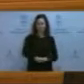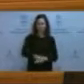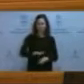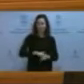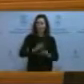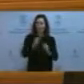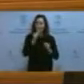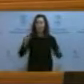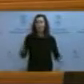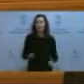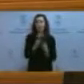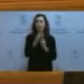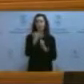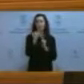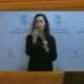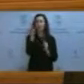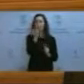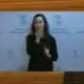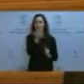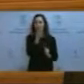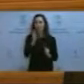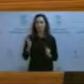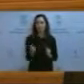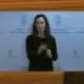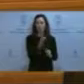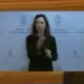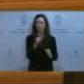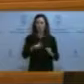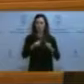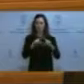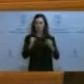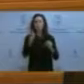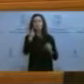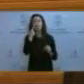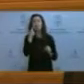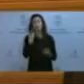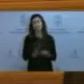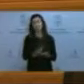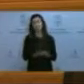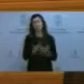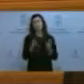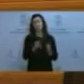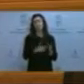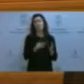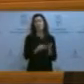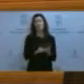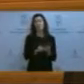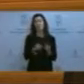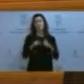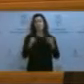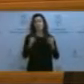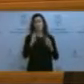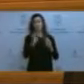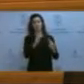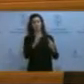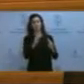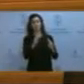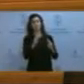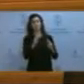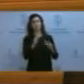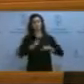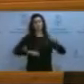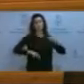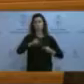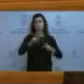Creo que hay un ejemplo que es muy gráfico de esto que está sucediendo. Uno de los problemas que tiene el sistema educativo asturiano son sus infraestructuras educativas, por ejemplo, en el oriente